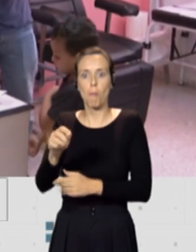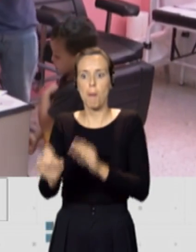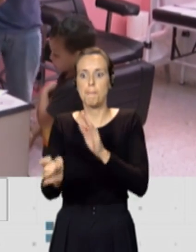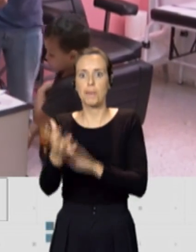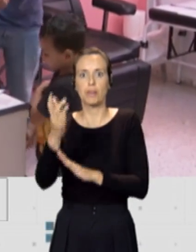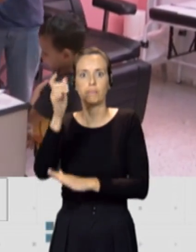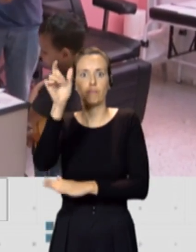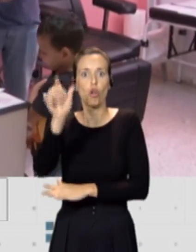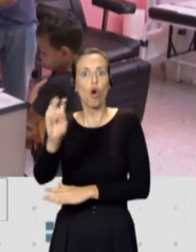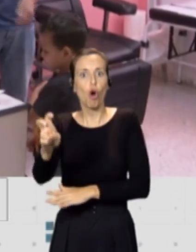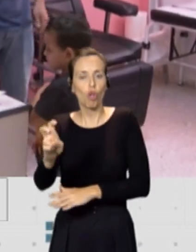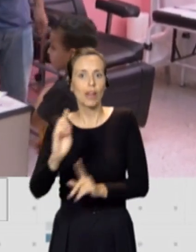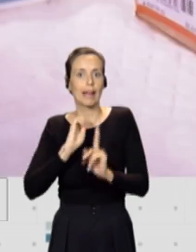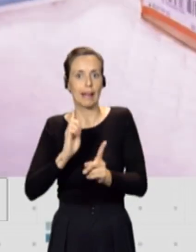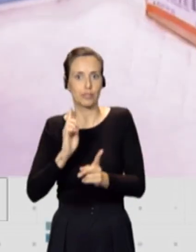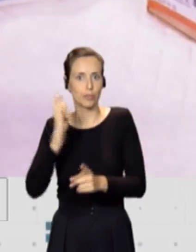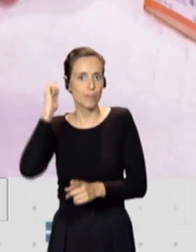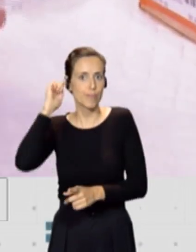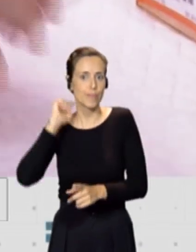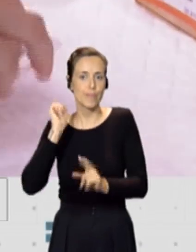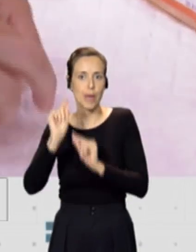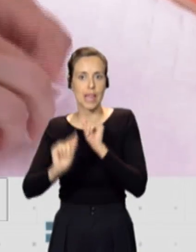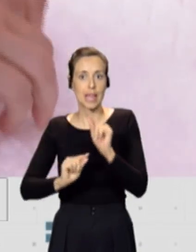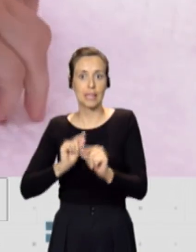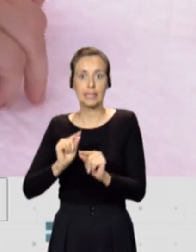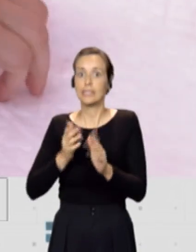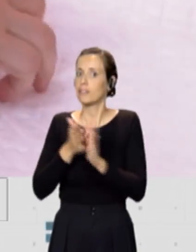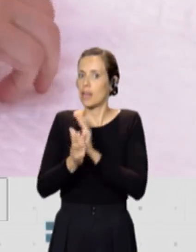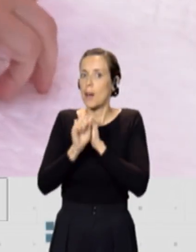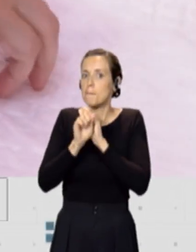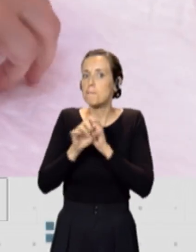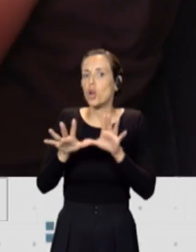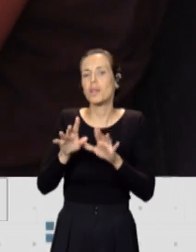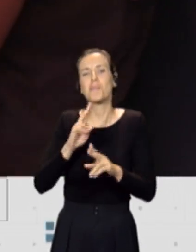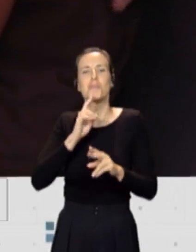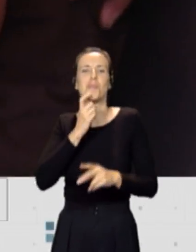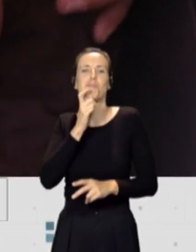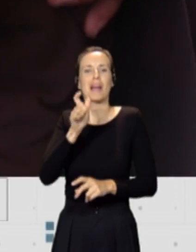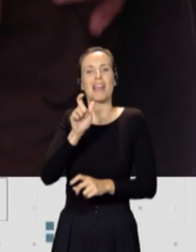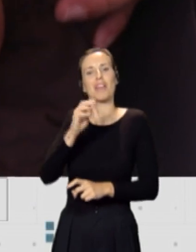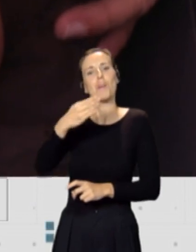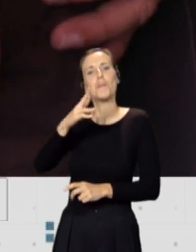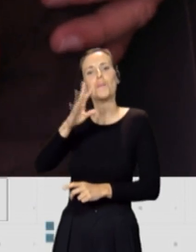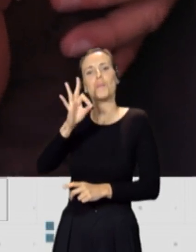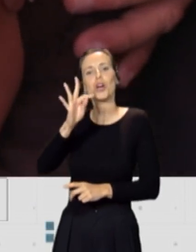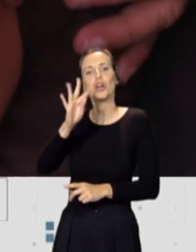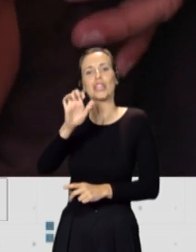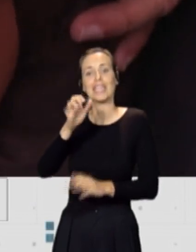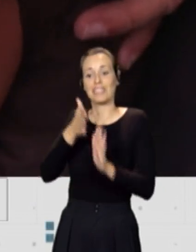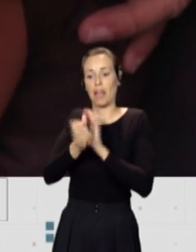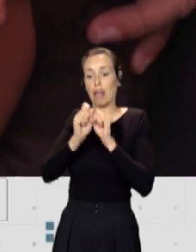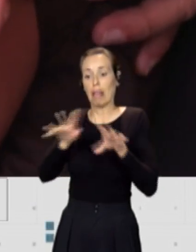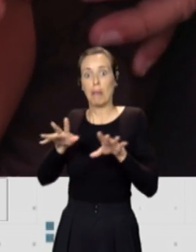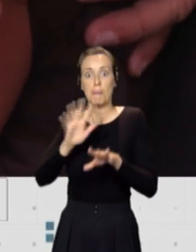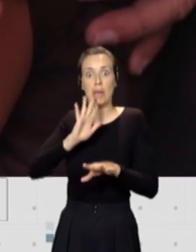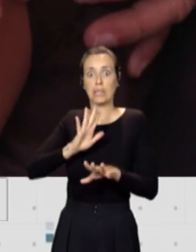ocurre, es una situación que nosotros llamamos de brote. Brote, la palabra a veces asusta y parece que involucra a muchas personas, pero claro,